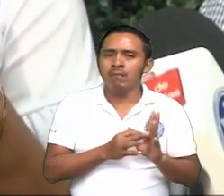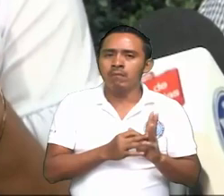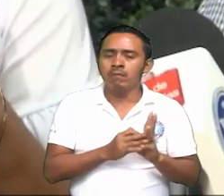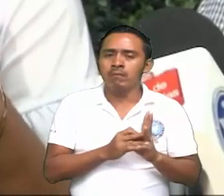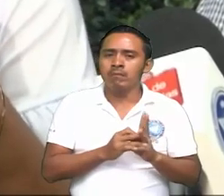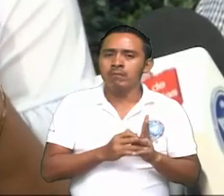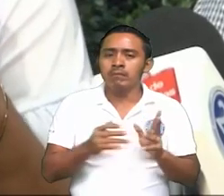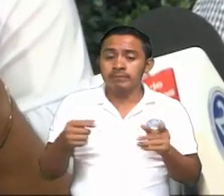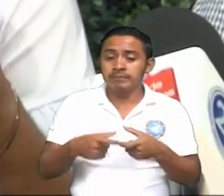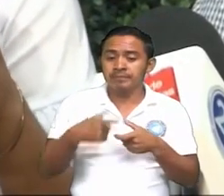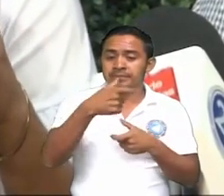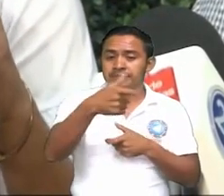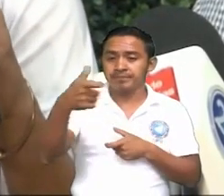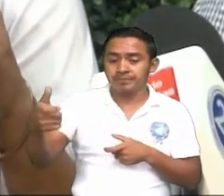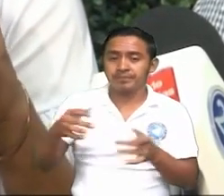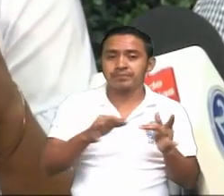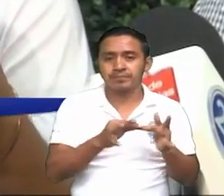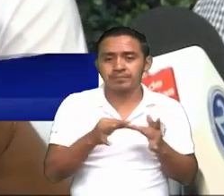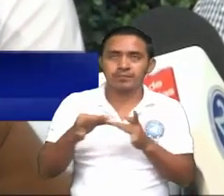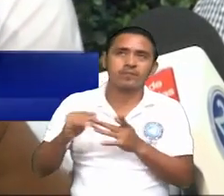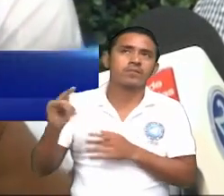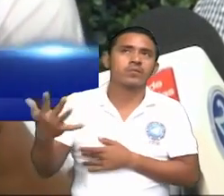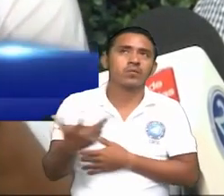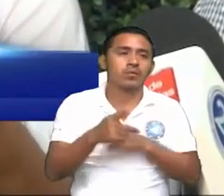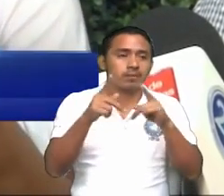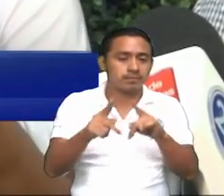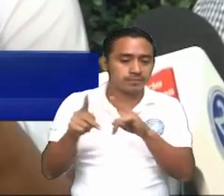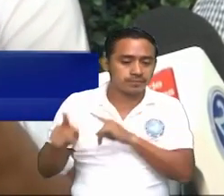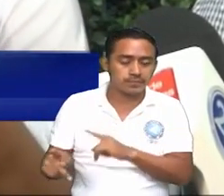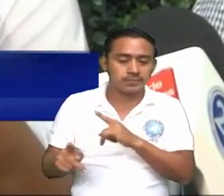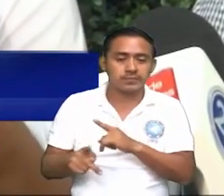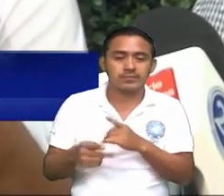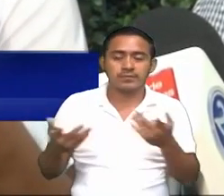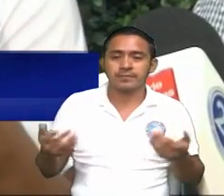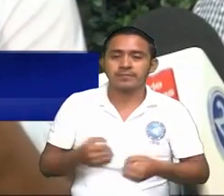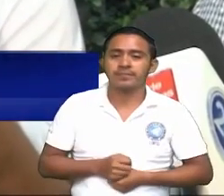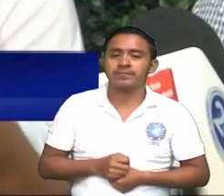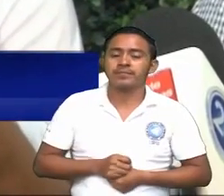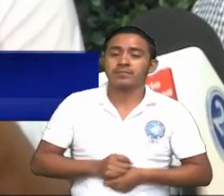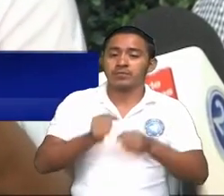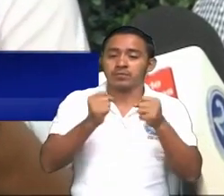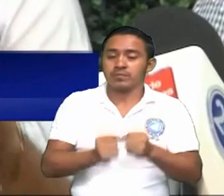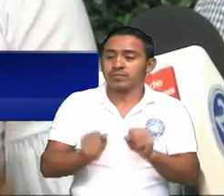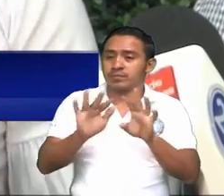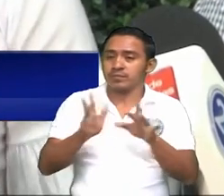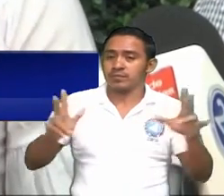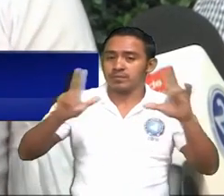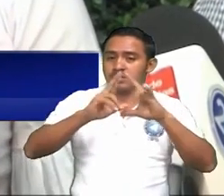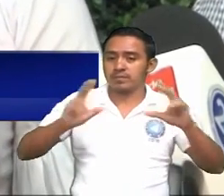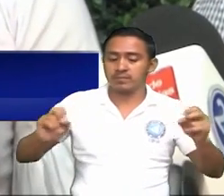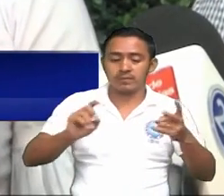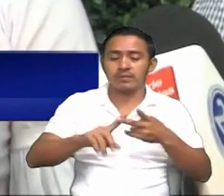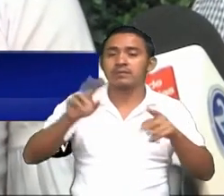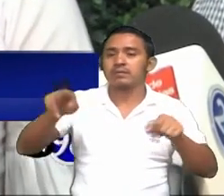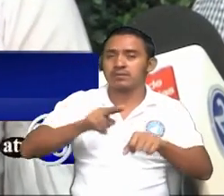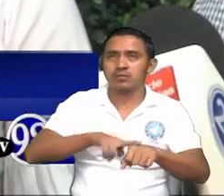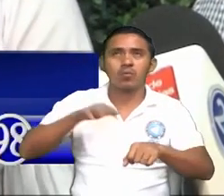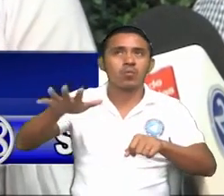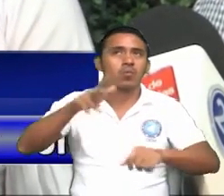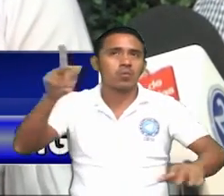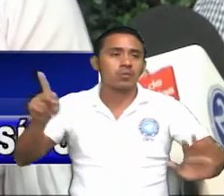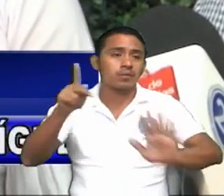esa invitación especial a todos nuestros hermanos y hermanas nicaragüenses, nacionales,